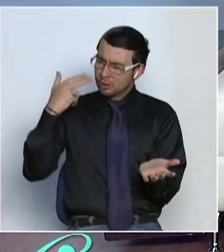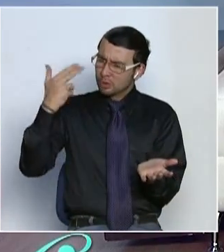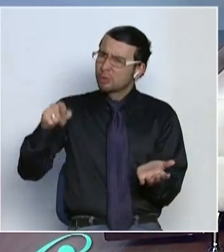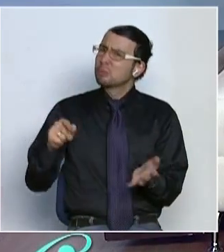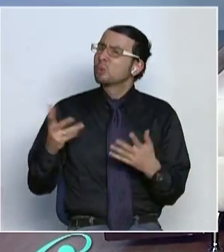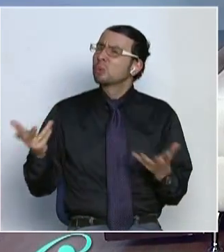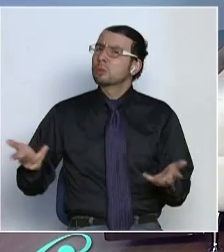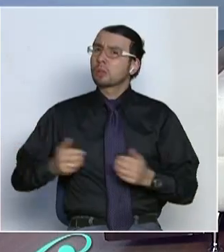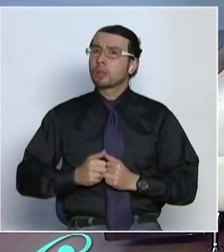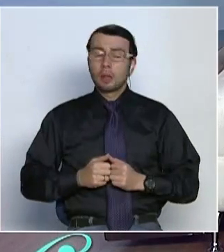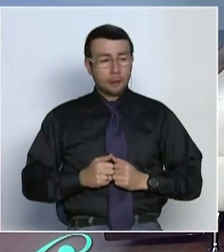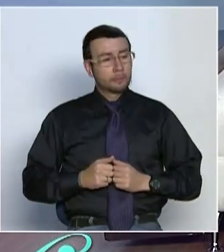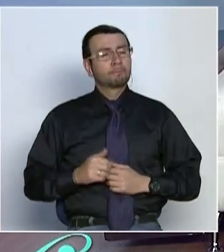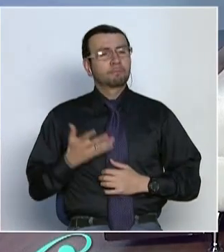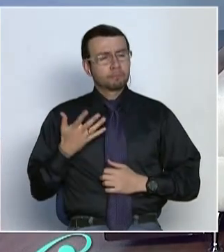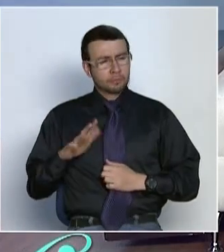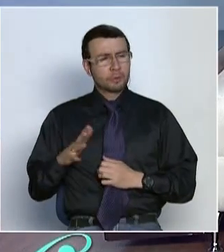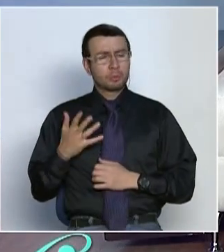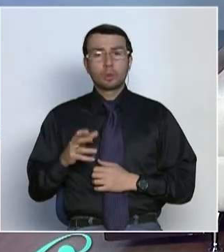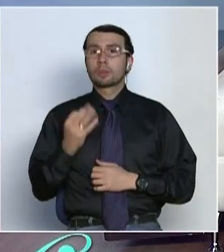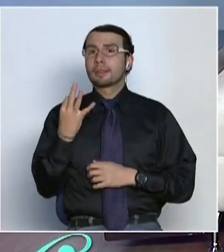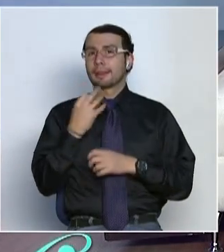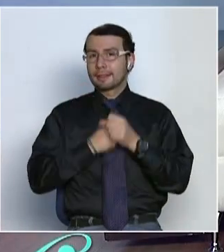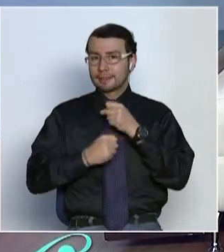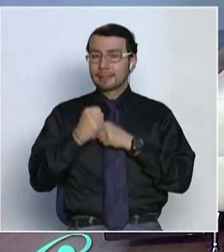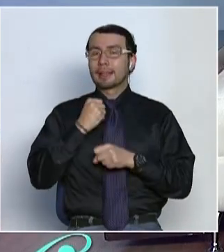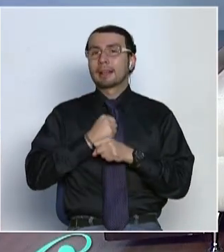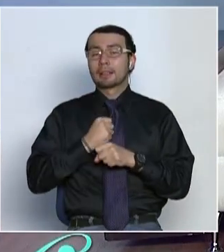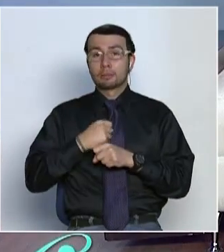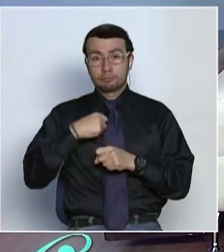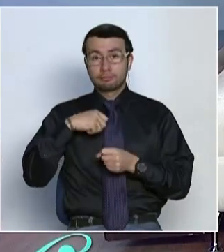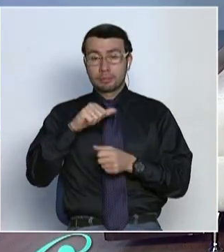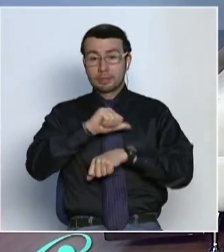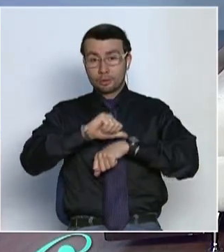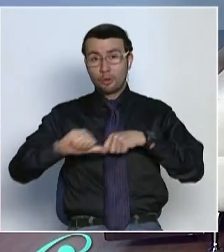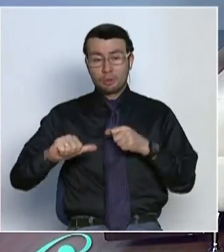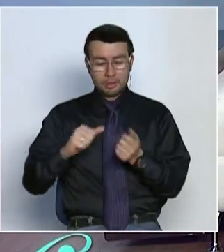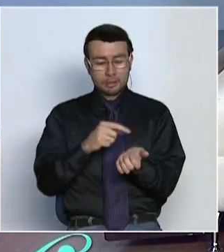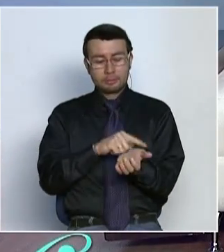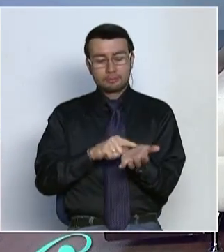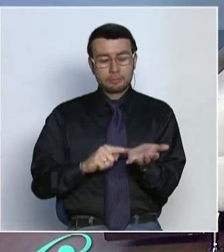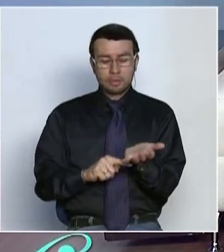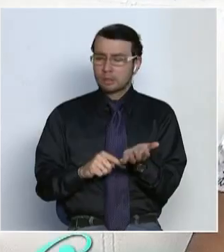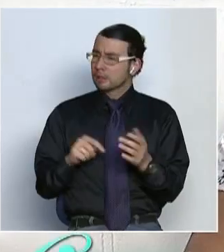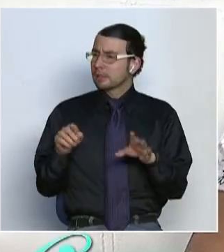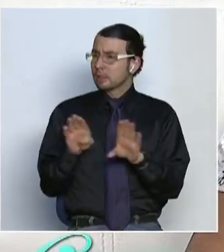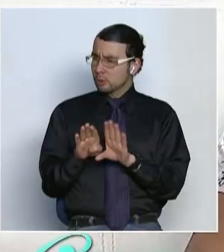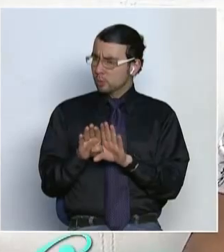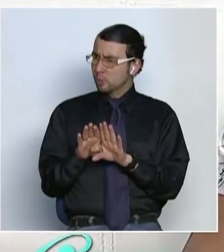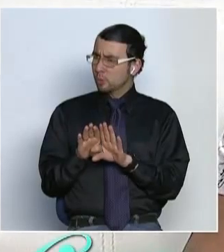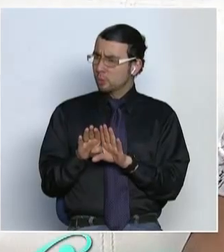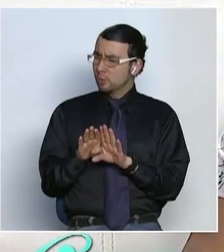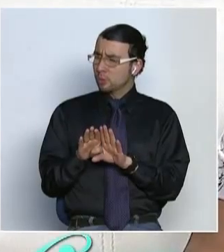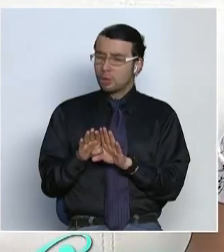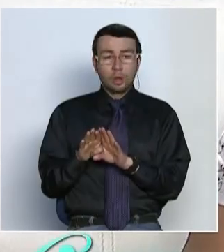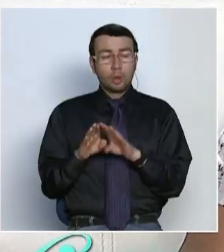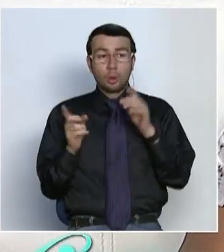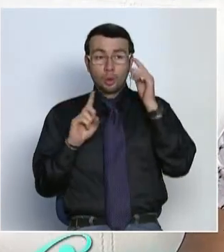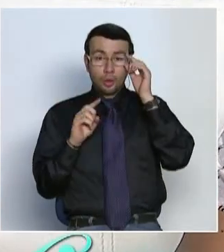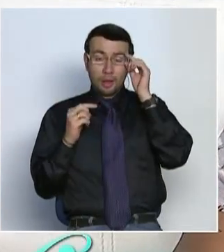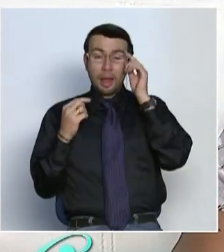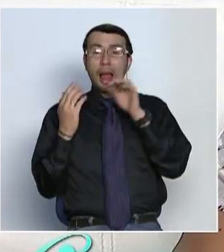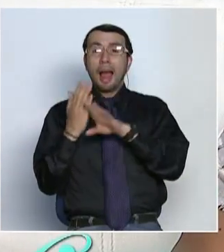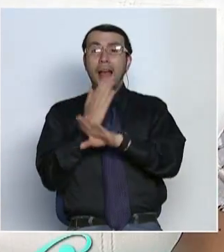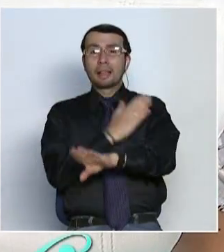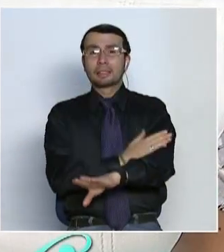cuánto? Hace ya 3 años. 3 años hace que me operaron a mí. ¿Tenía lo mismo? Cuando eso se me